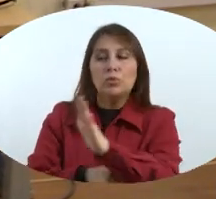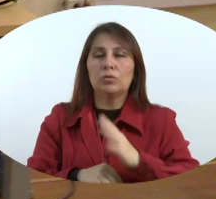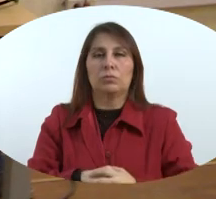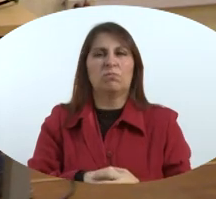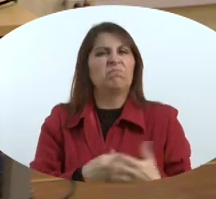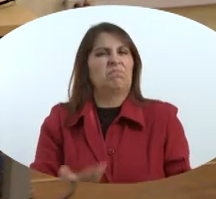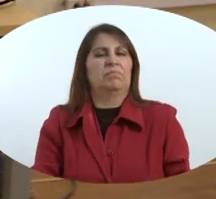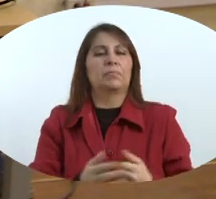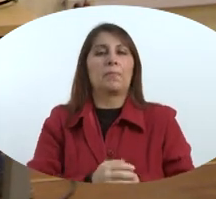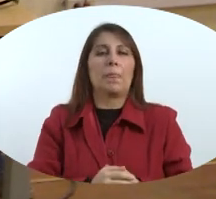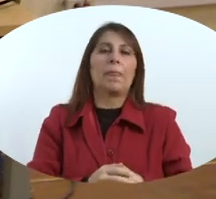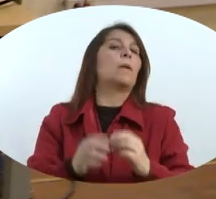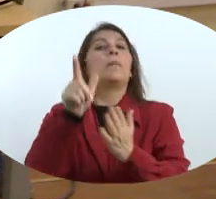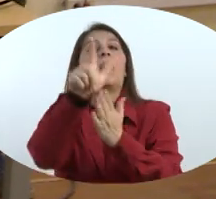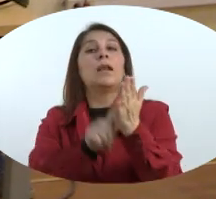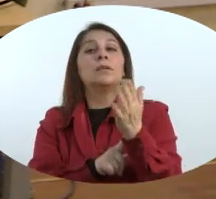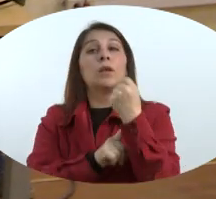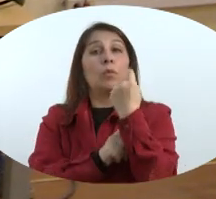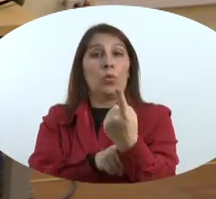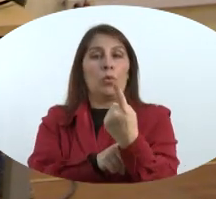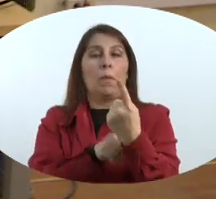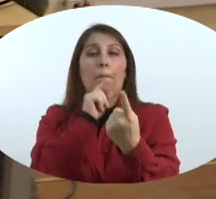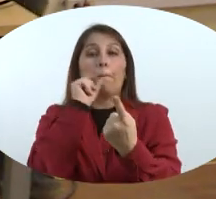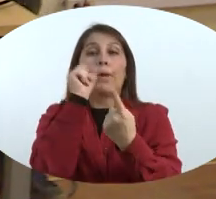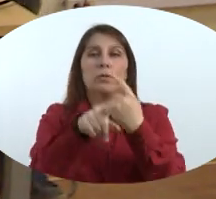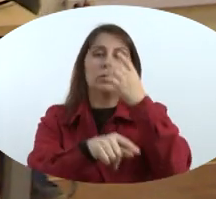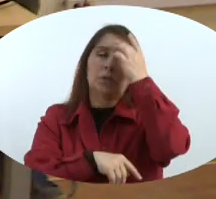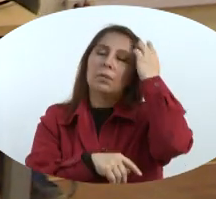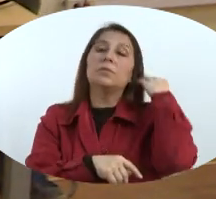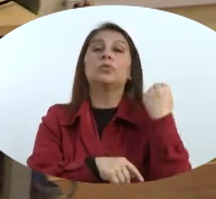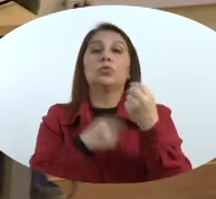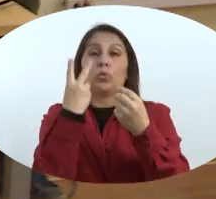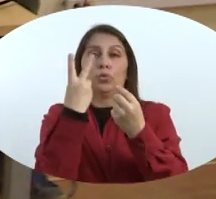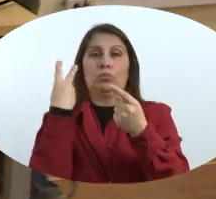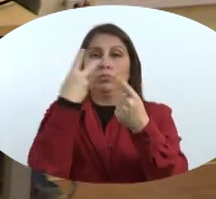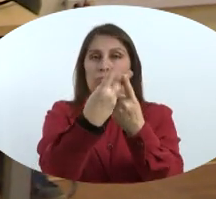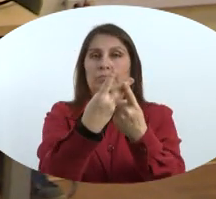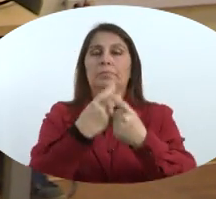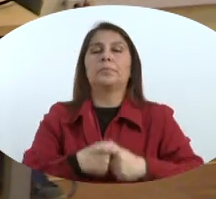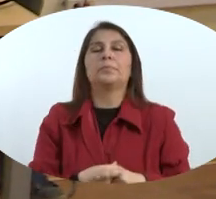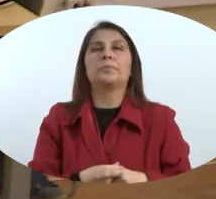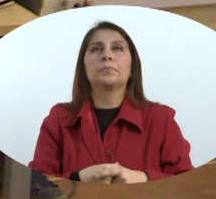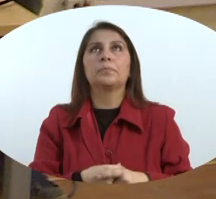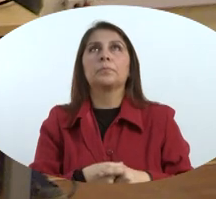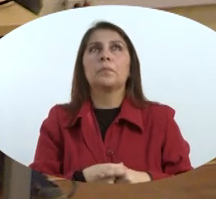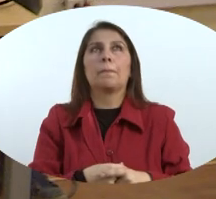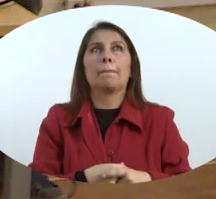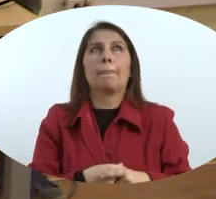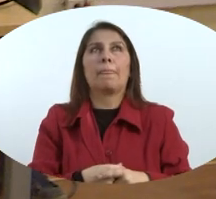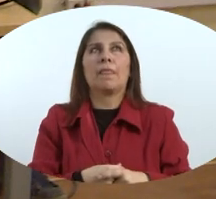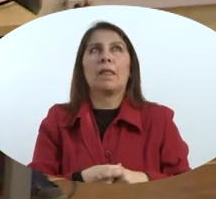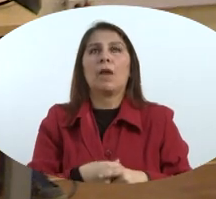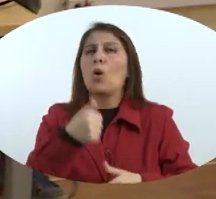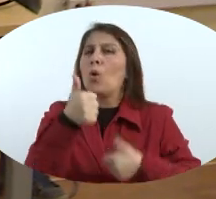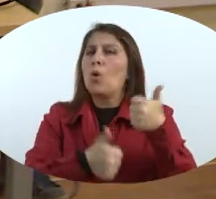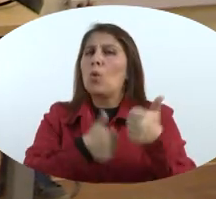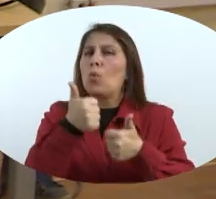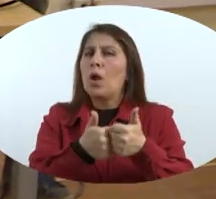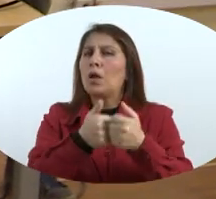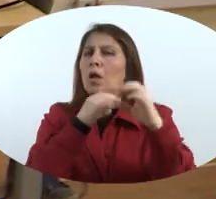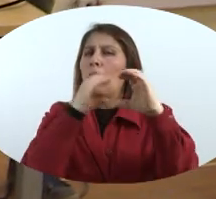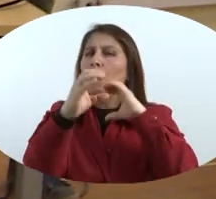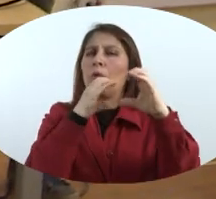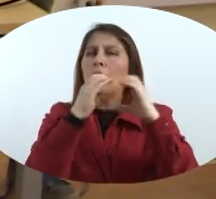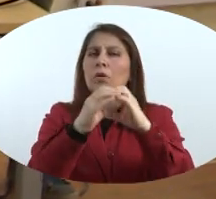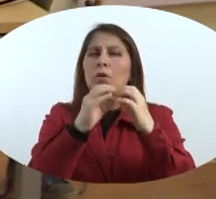ustedes para la plancha número 1 son exclusivamente dos preguntas cuáles eran esos